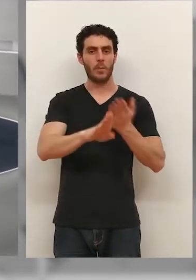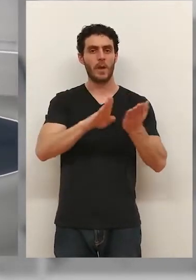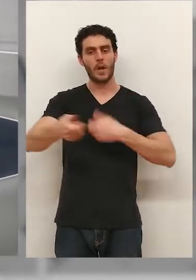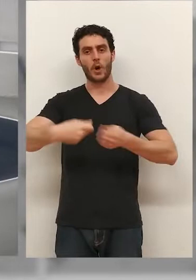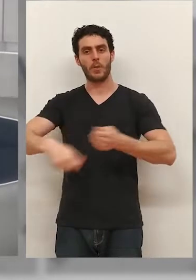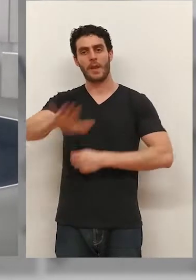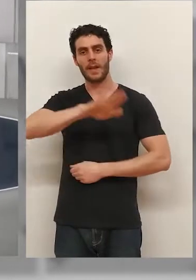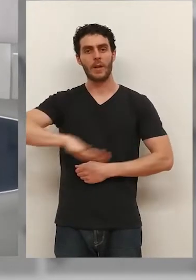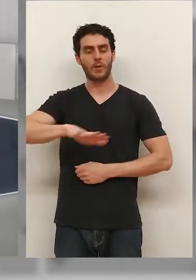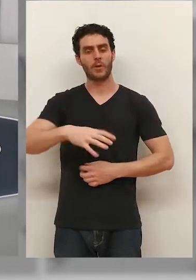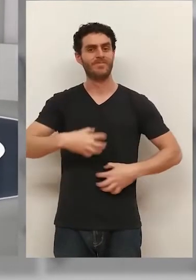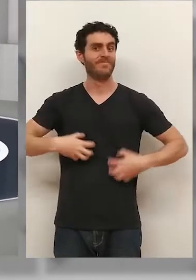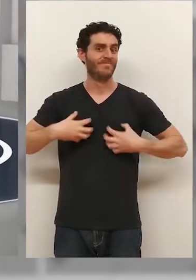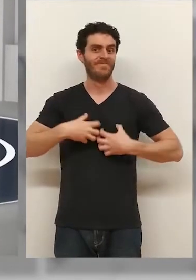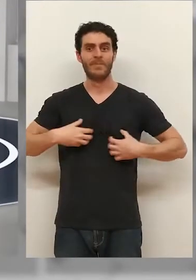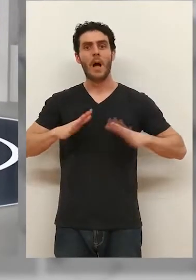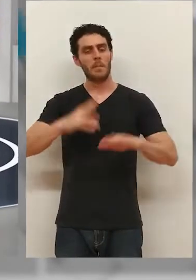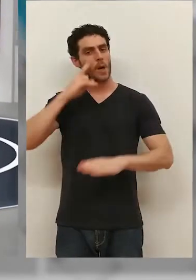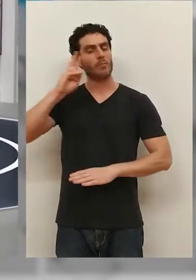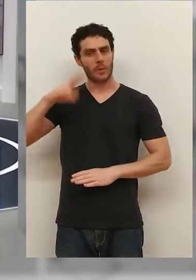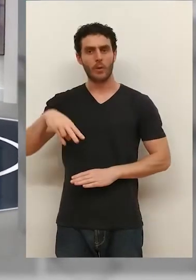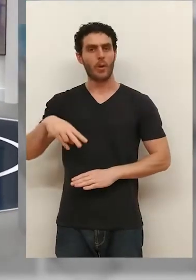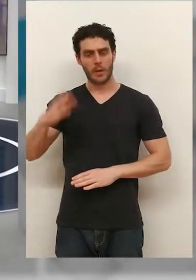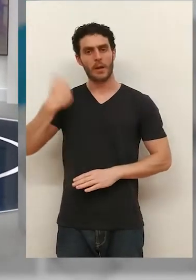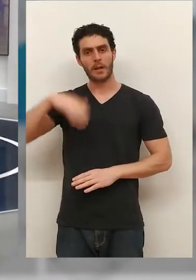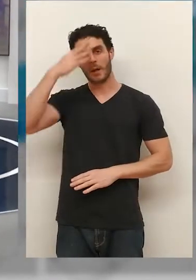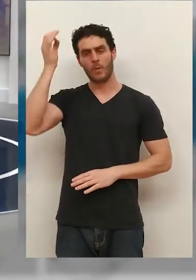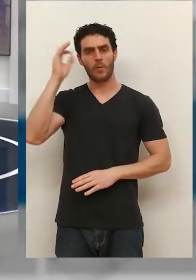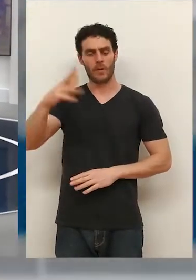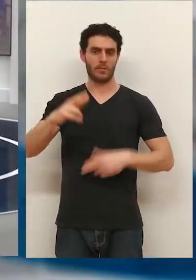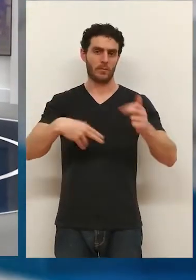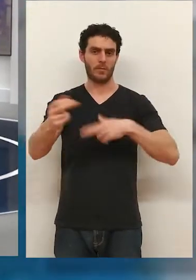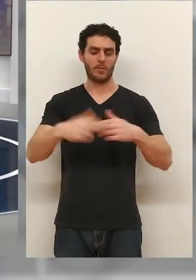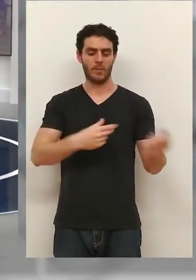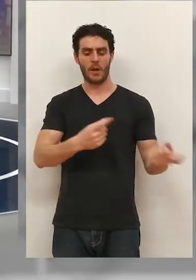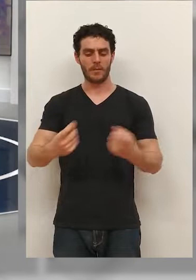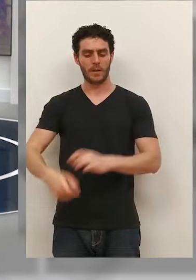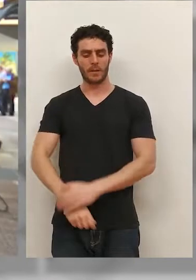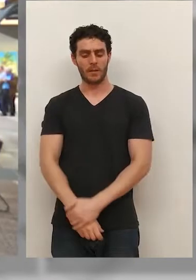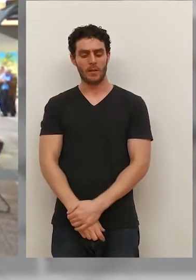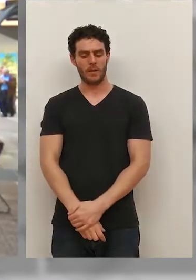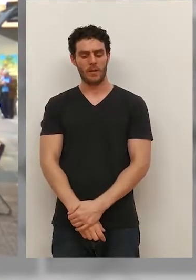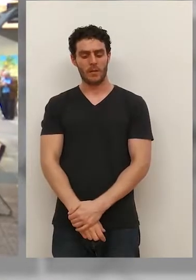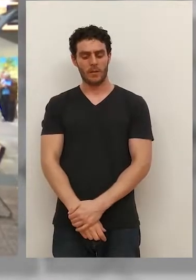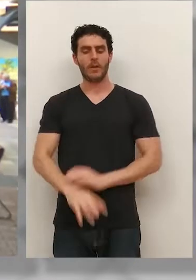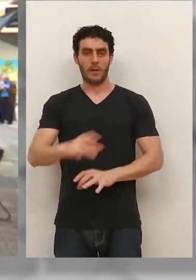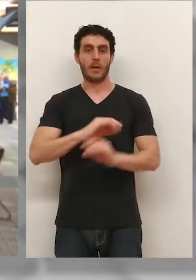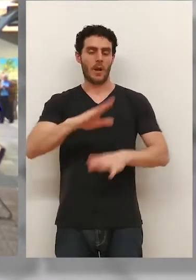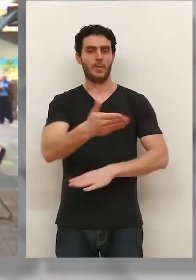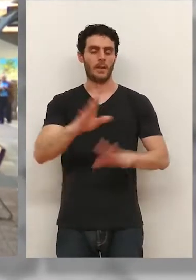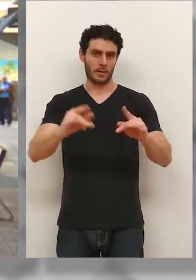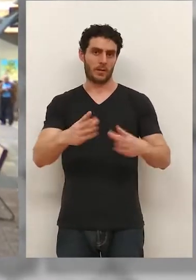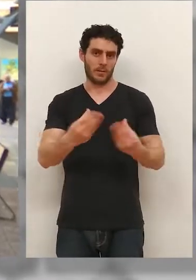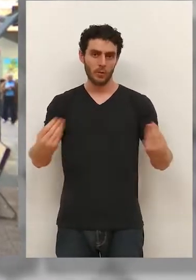y comerciantes del entorno muestren su inquietud, aunque reconozcan que ya era hora de hacer algo. ¿Cómo va a afectar? Pues